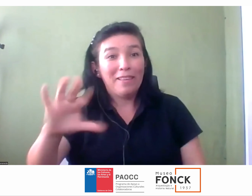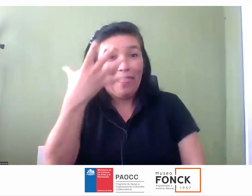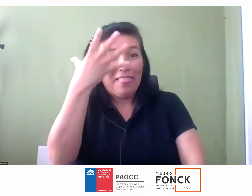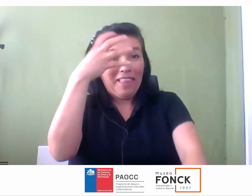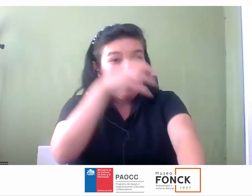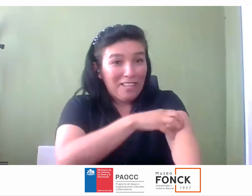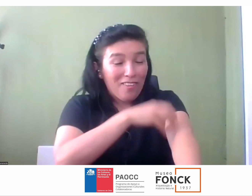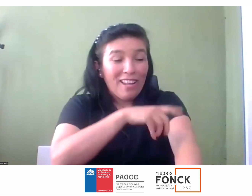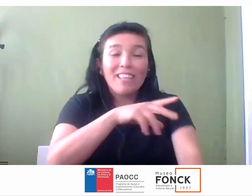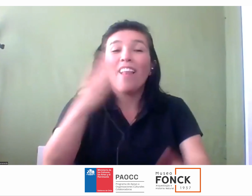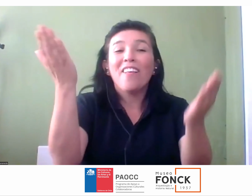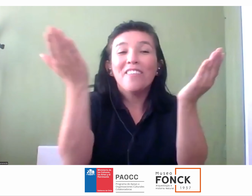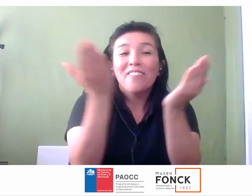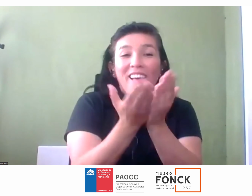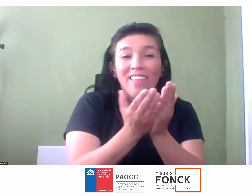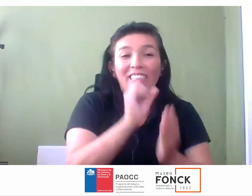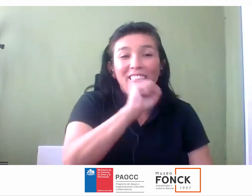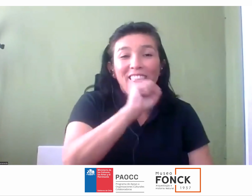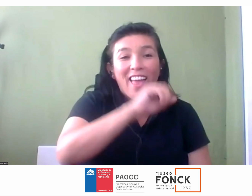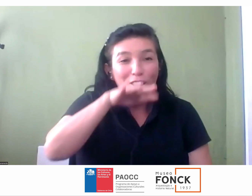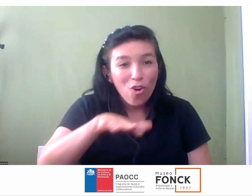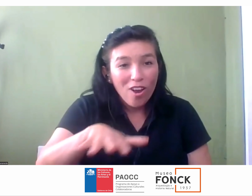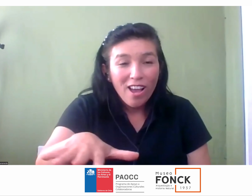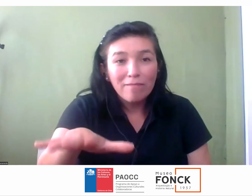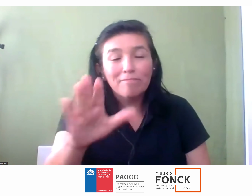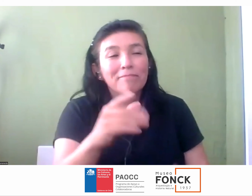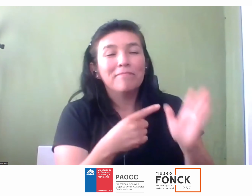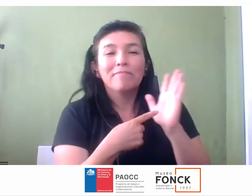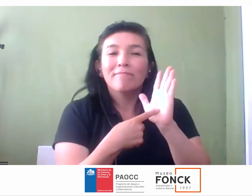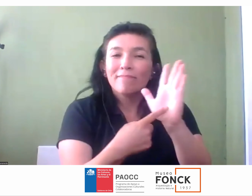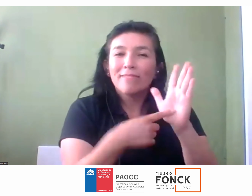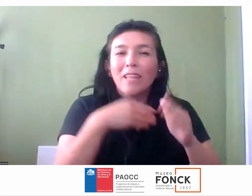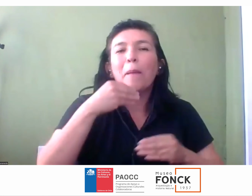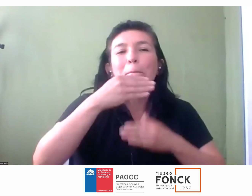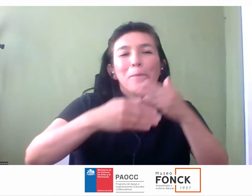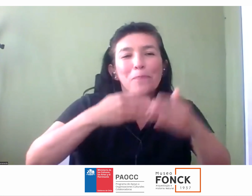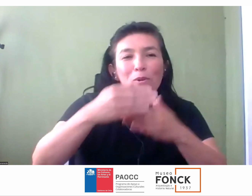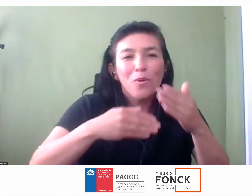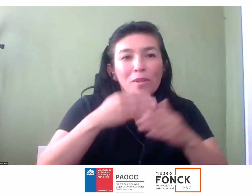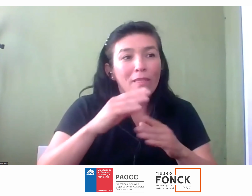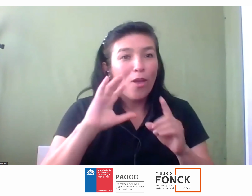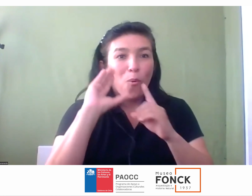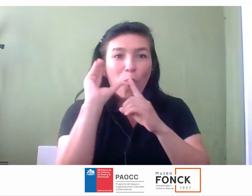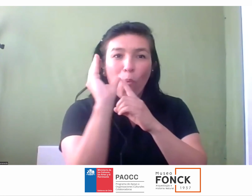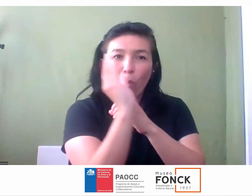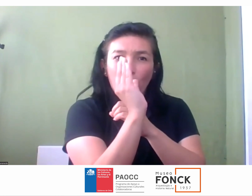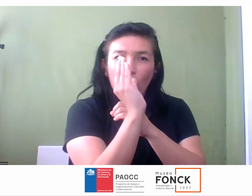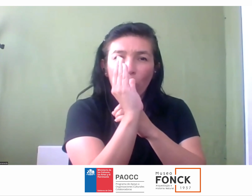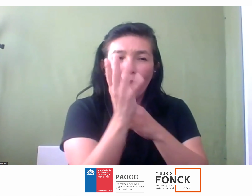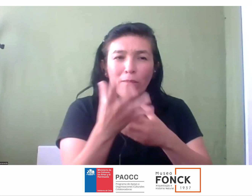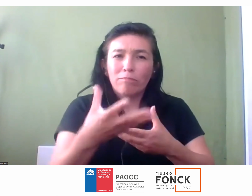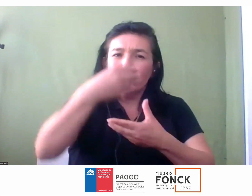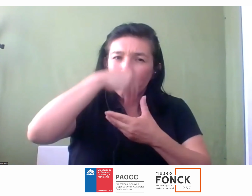Valle de Aconcagua, ¿cierto? A mostrarnos estos procesos de aculturización, en